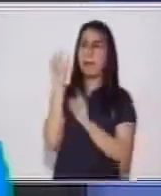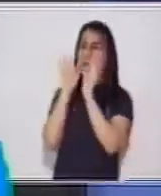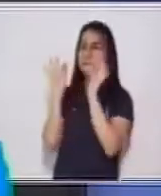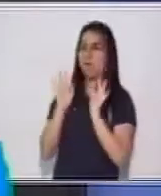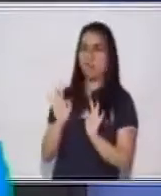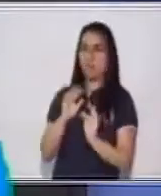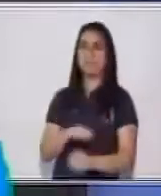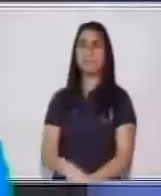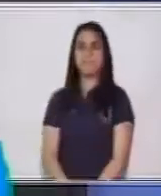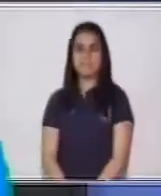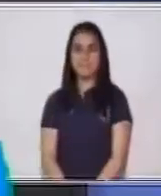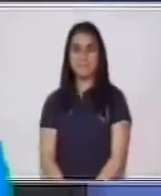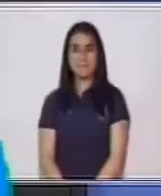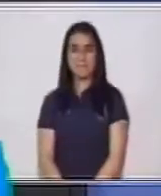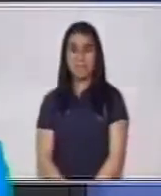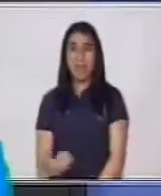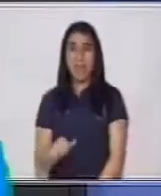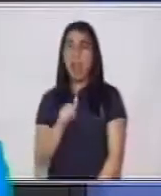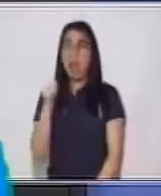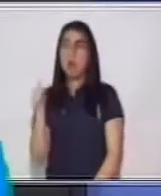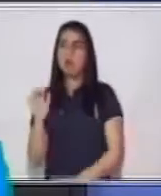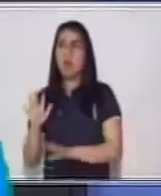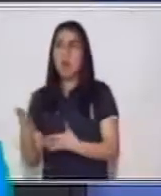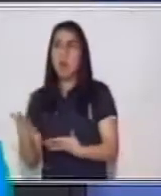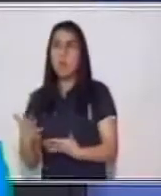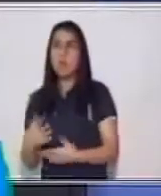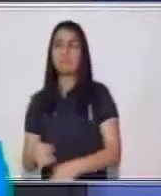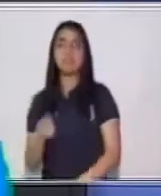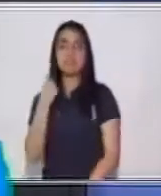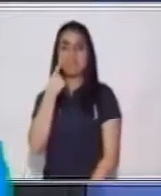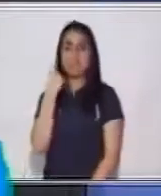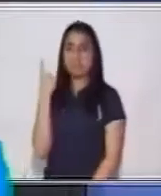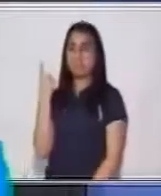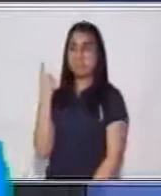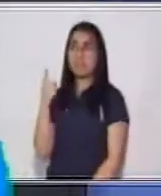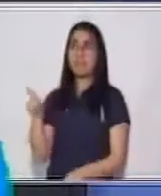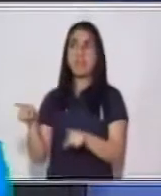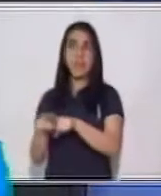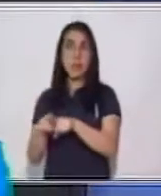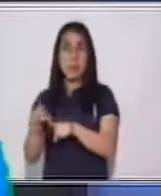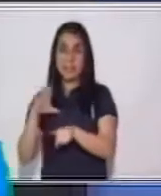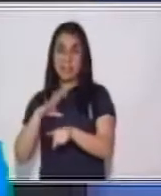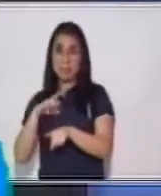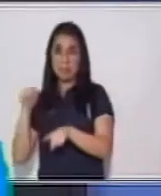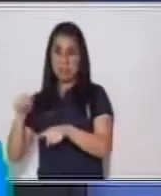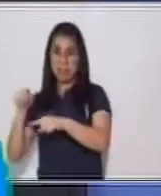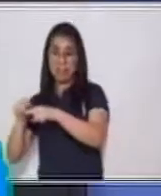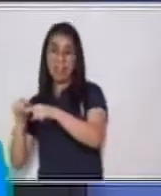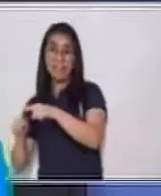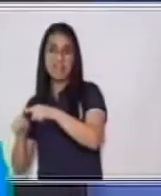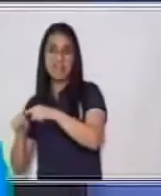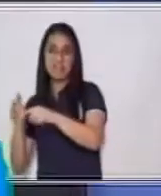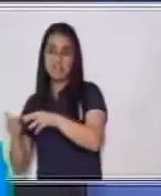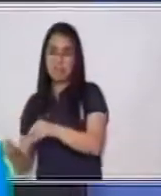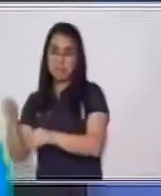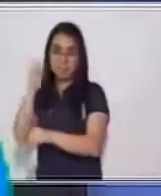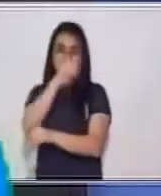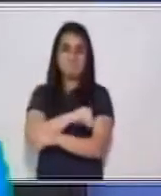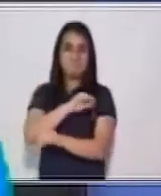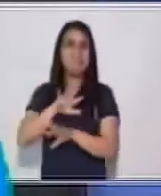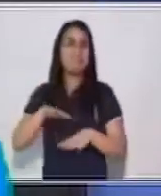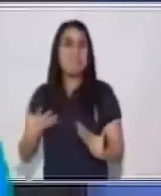es igual a la altura de la ceiba. Entonces, podemos